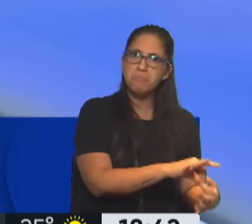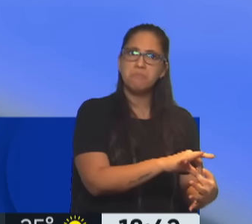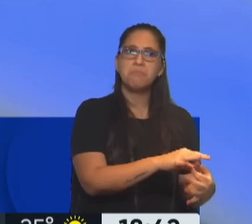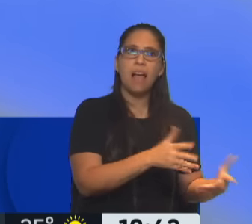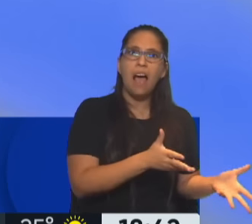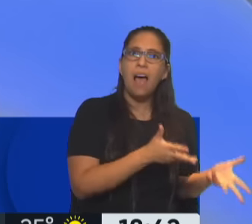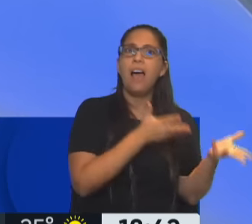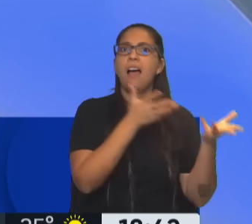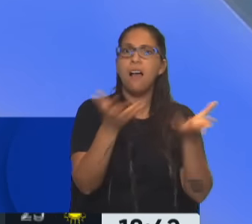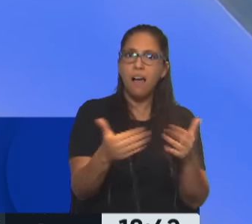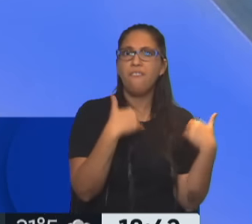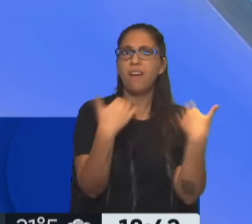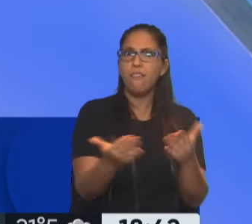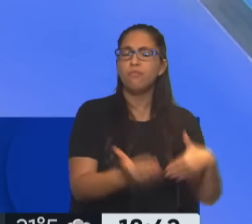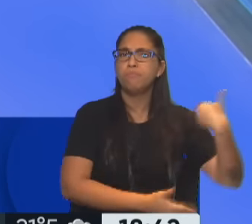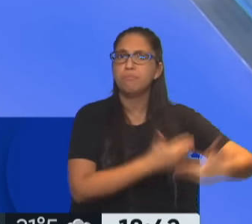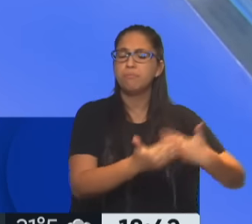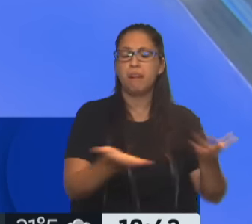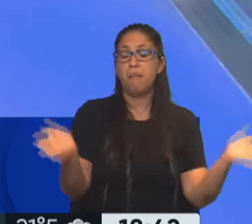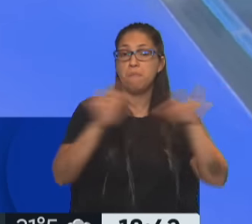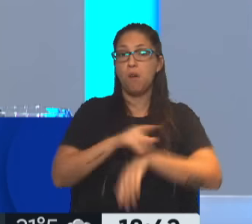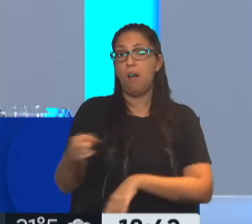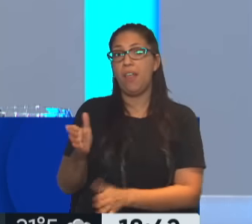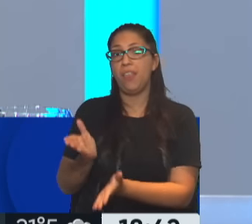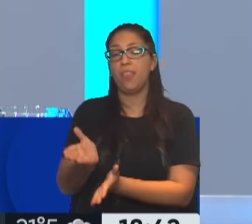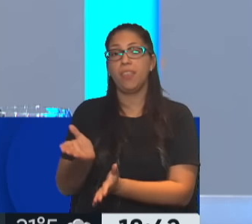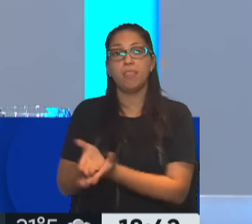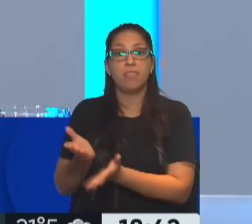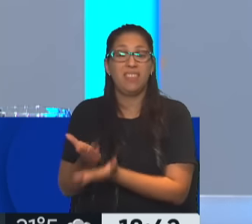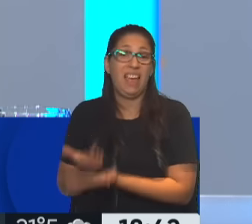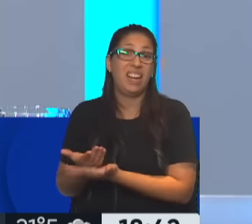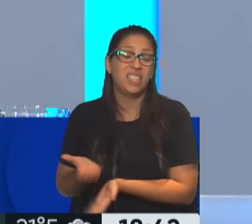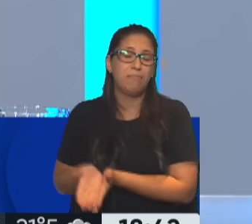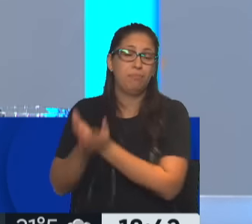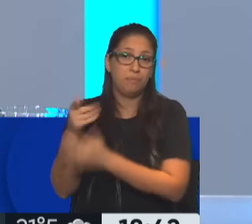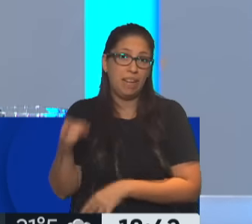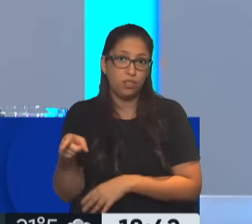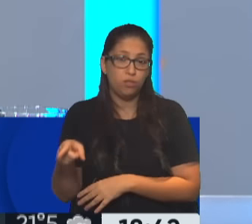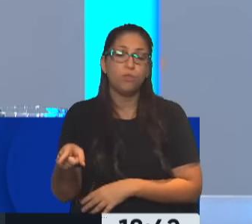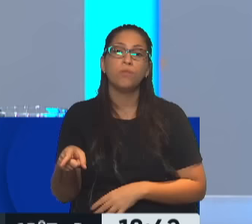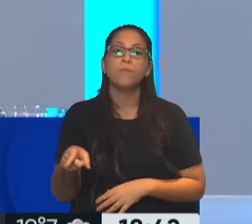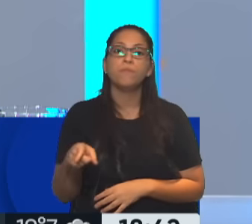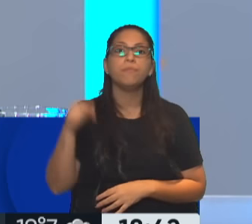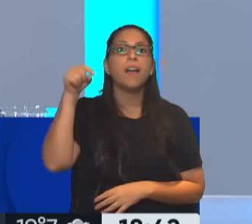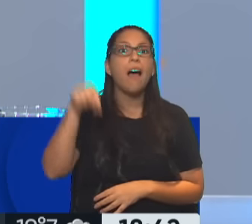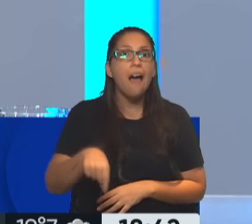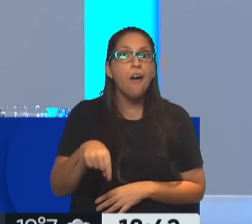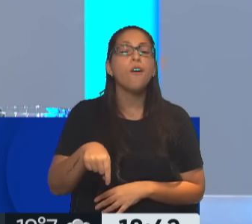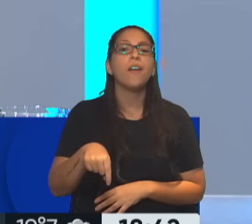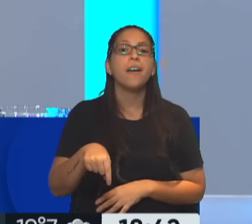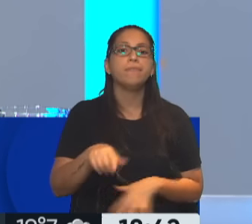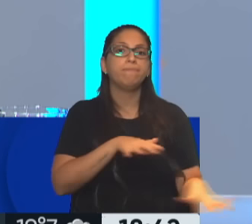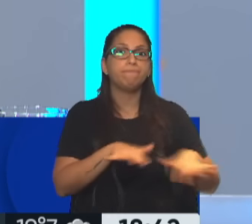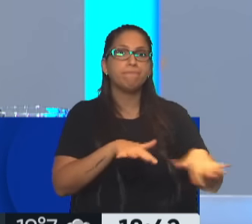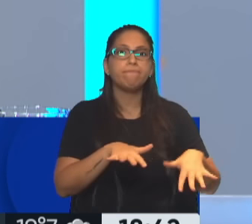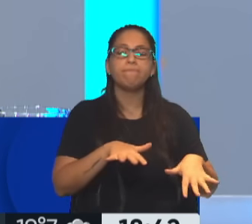intentado llevar adelante esta moción de vacancia. Pero es interesante, Pablo, porque si bien decimos que la izquierda intentó llevar adelante esta moción, lo que